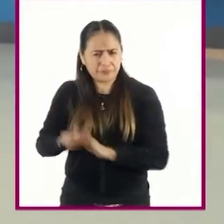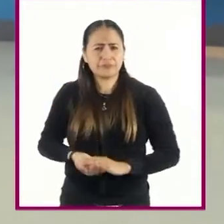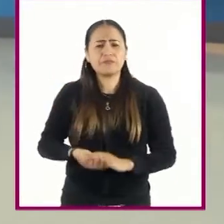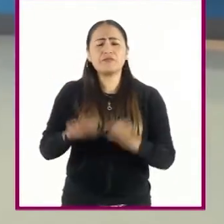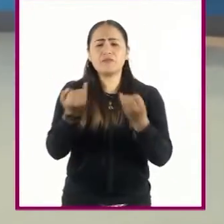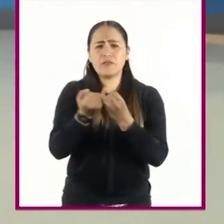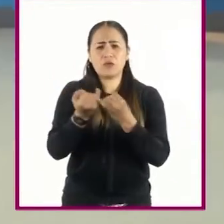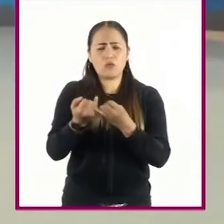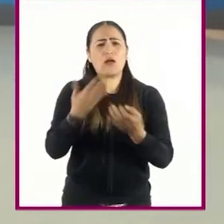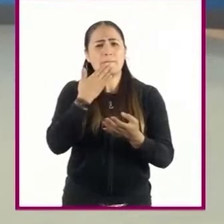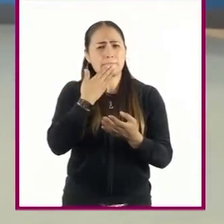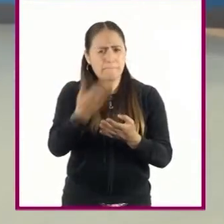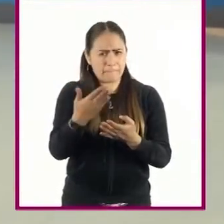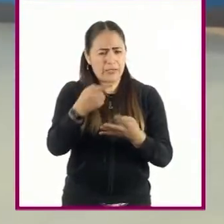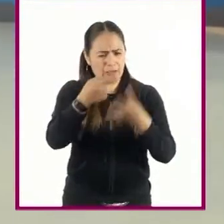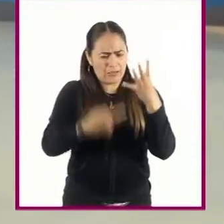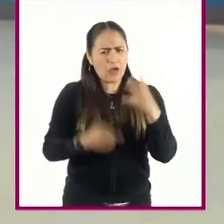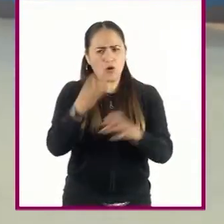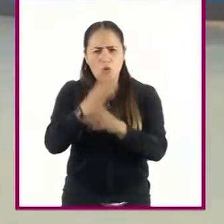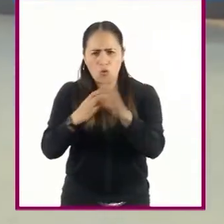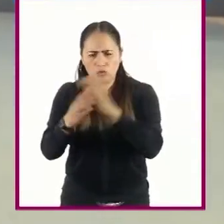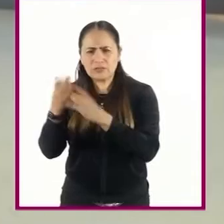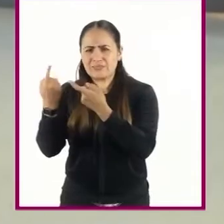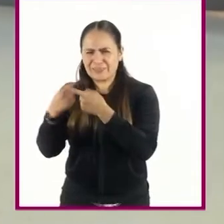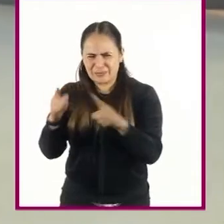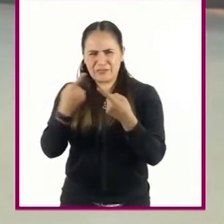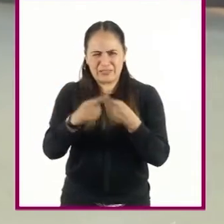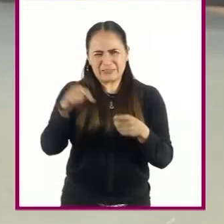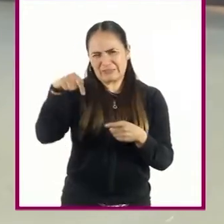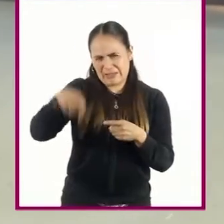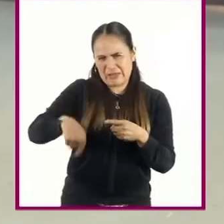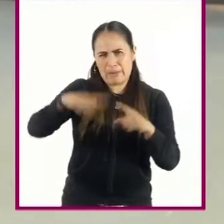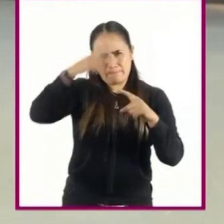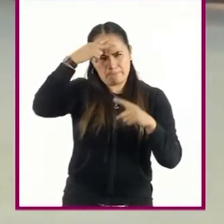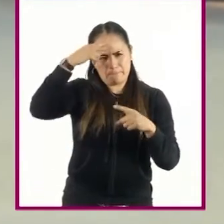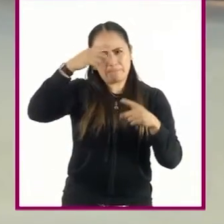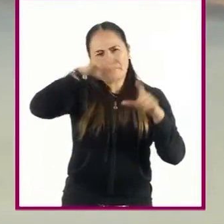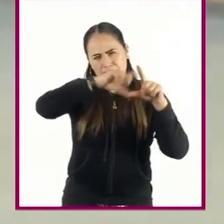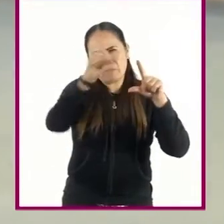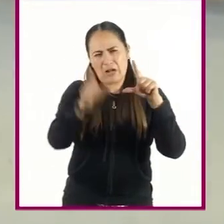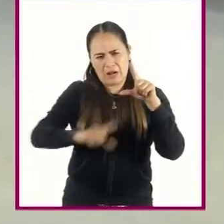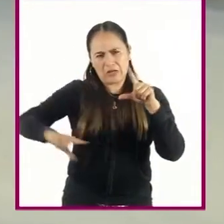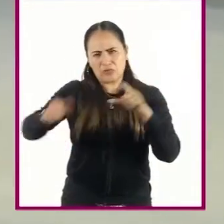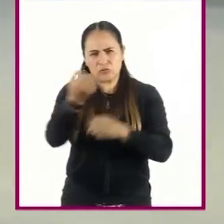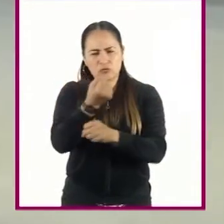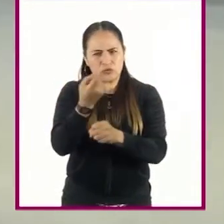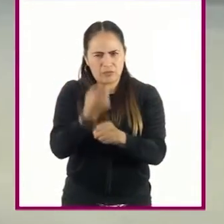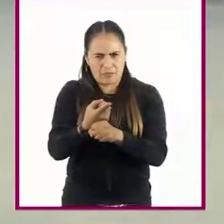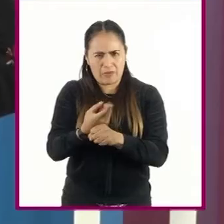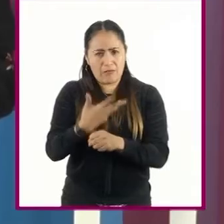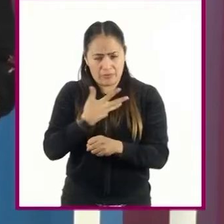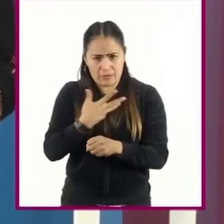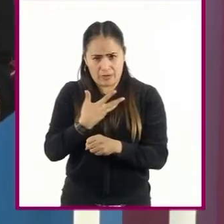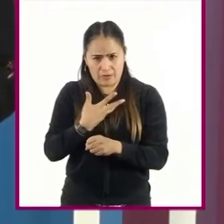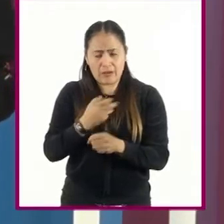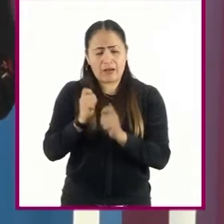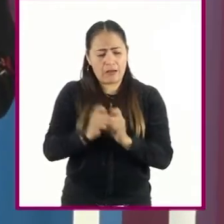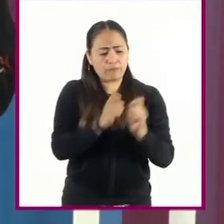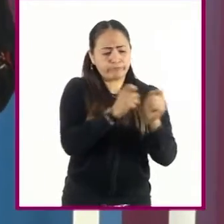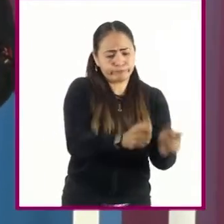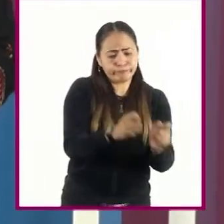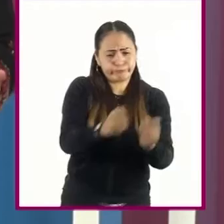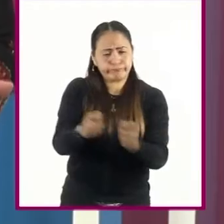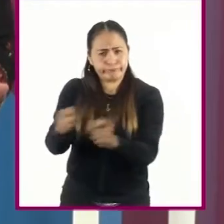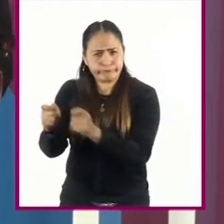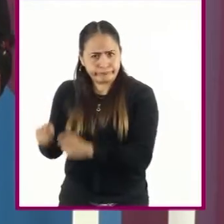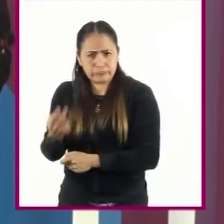y equitativo reparto de los bienes o riquezas que produce y tiene una sociedad. Este tipo de